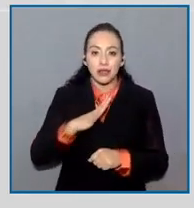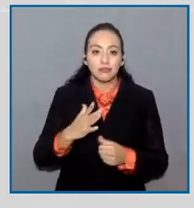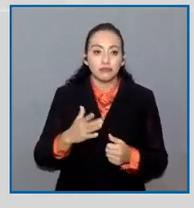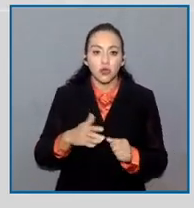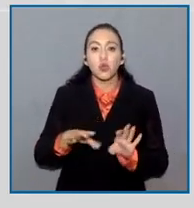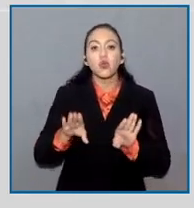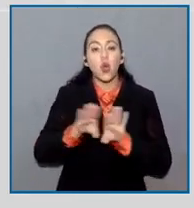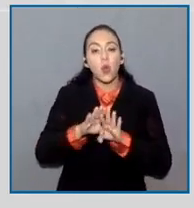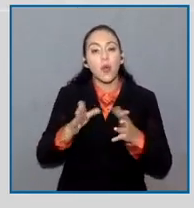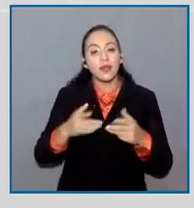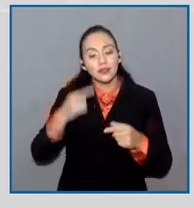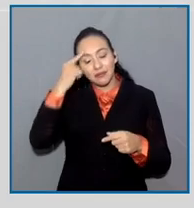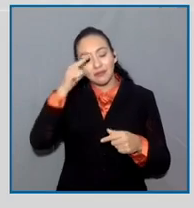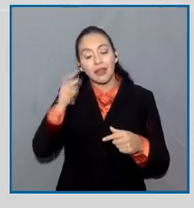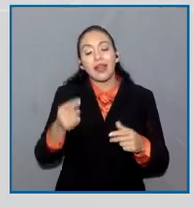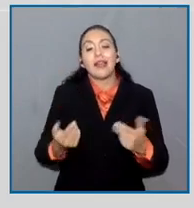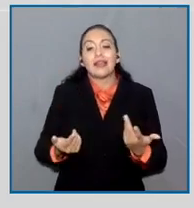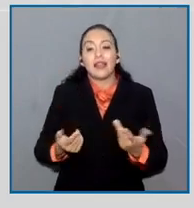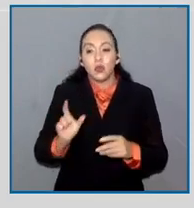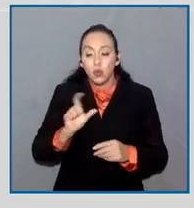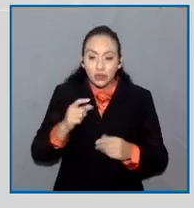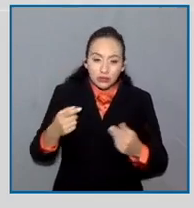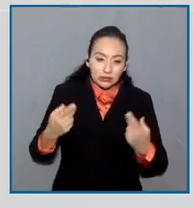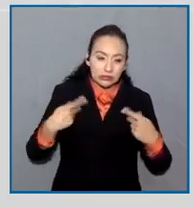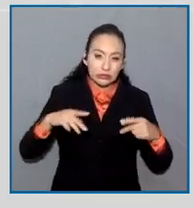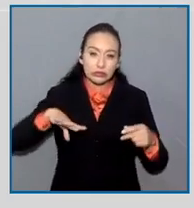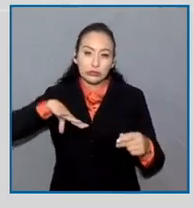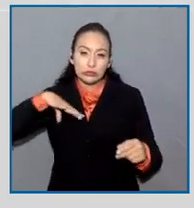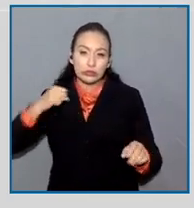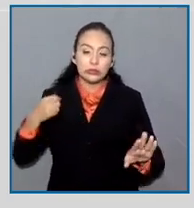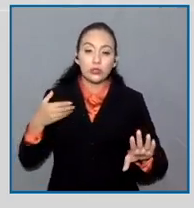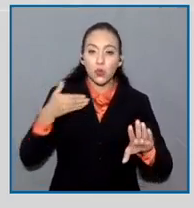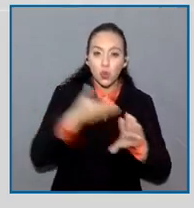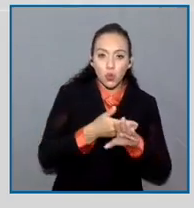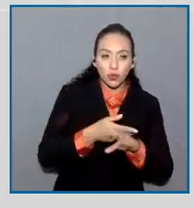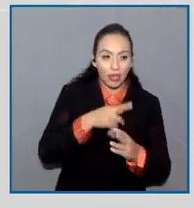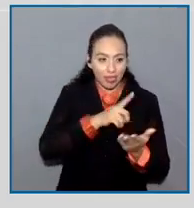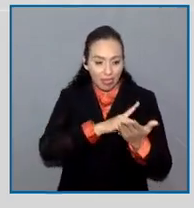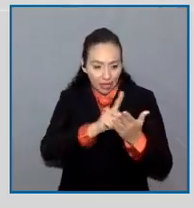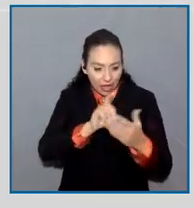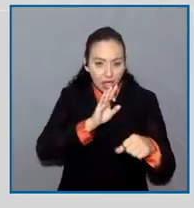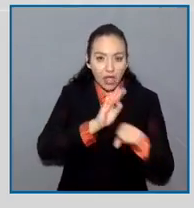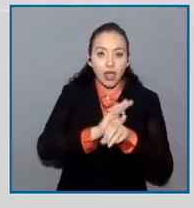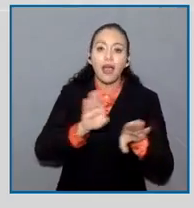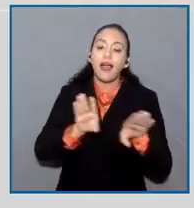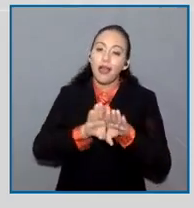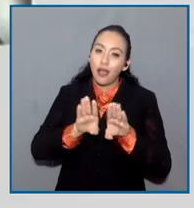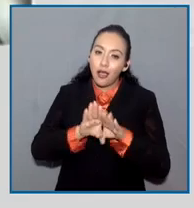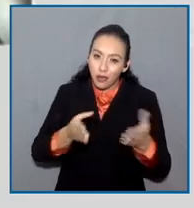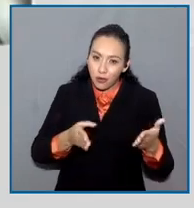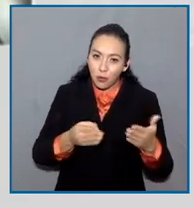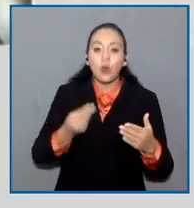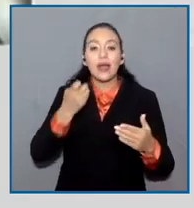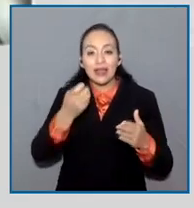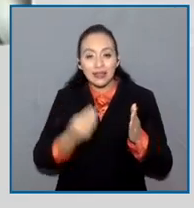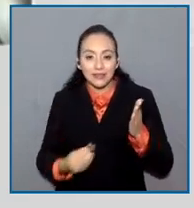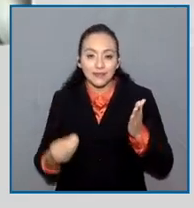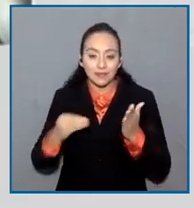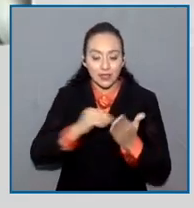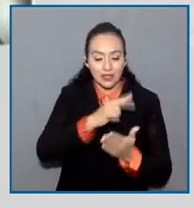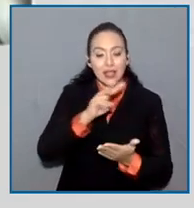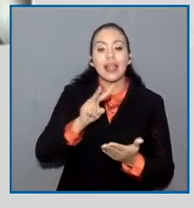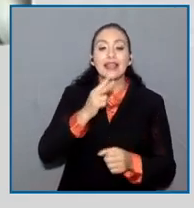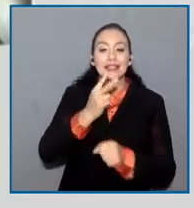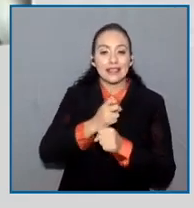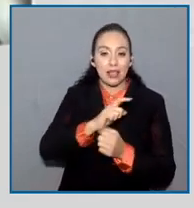una verdadera realización de sus derechos y particularmente de una defensa adecuada. Y sostuvieron que la figura